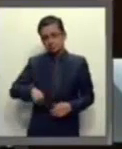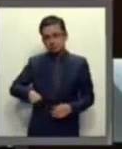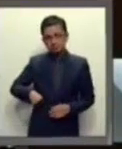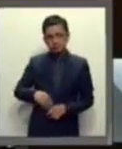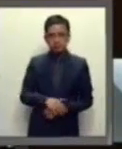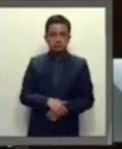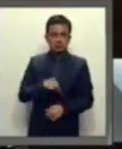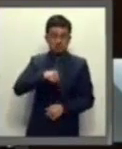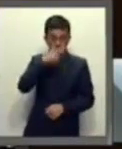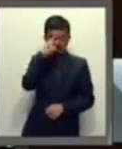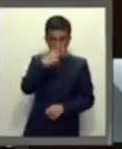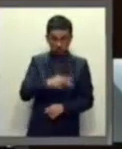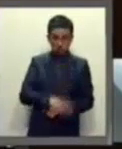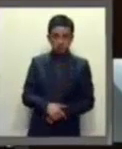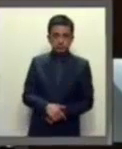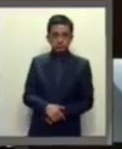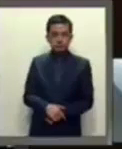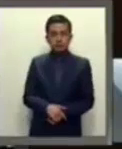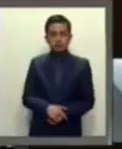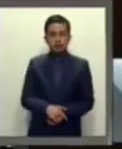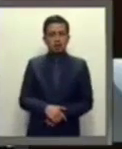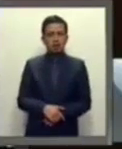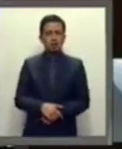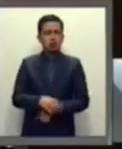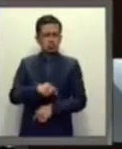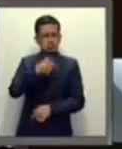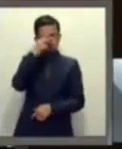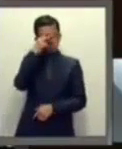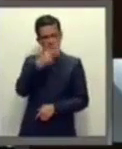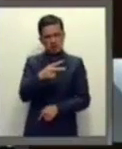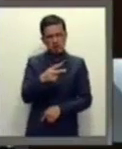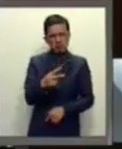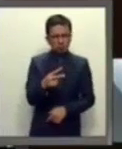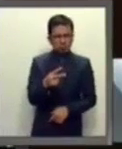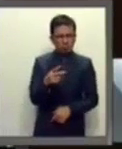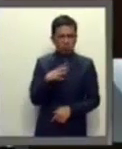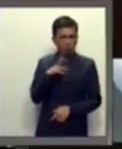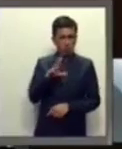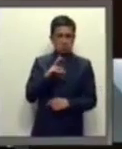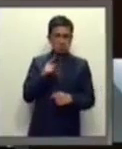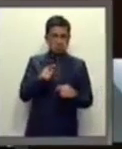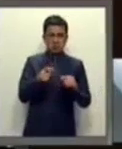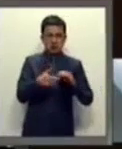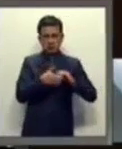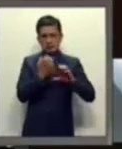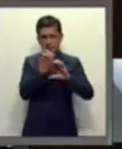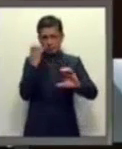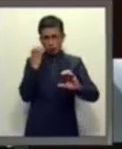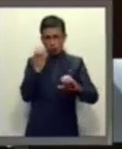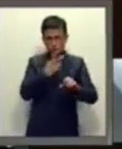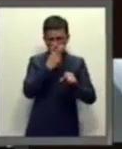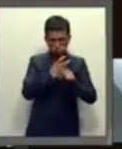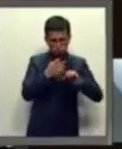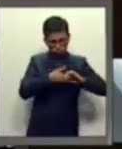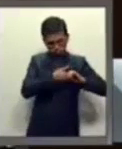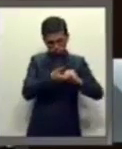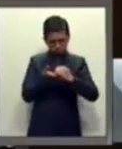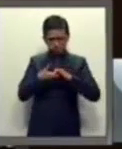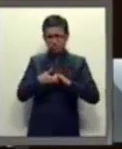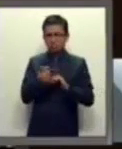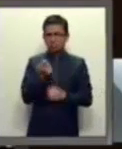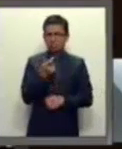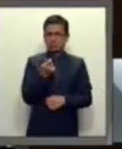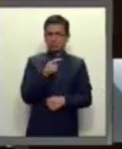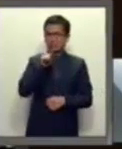México es uno de los pocos países en los que circulan camiones con doble remolque.